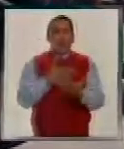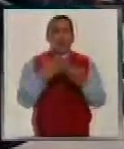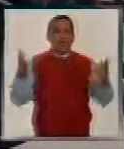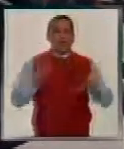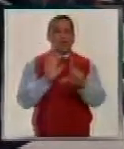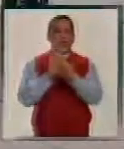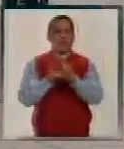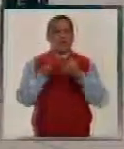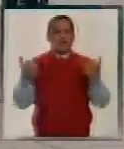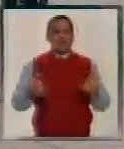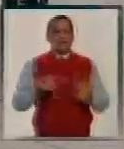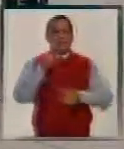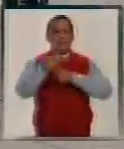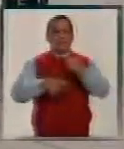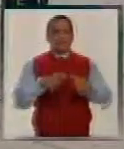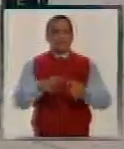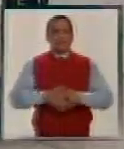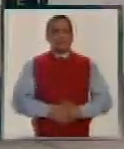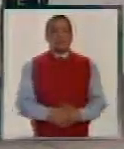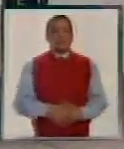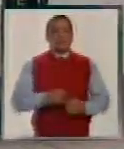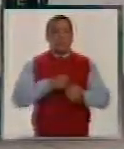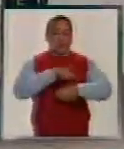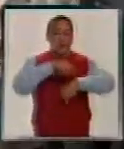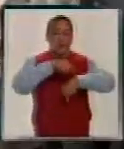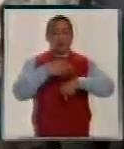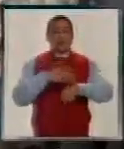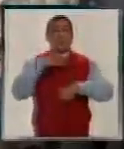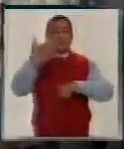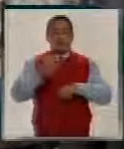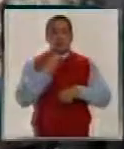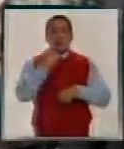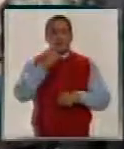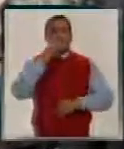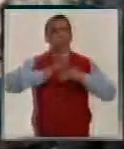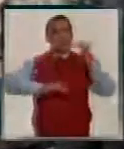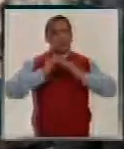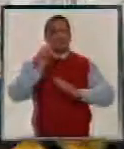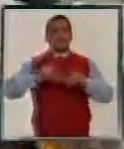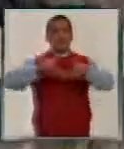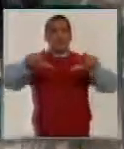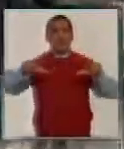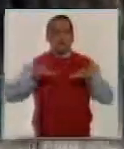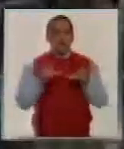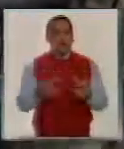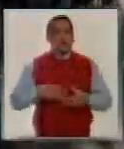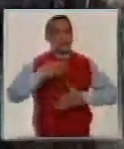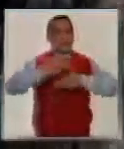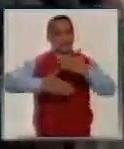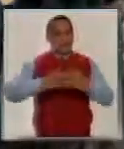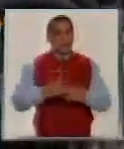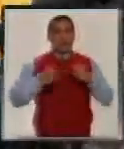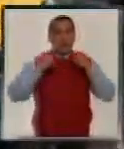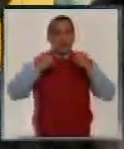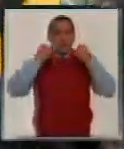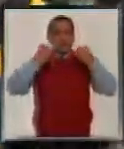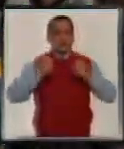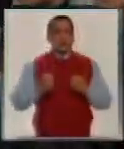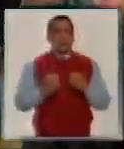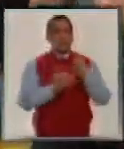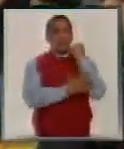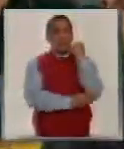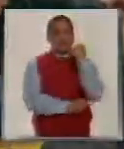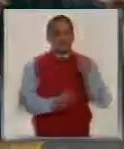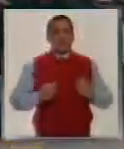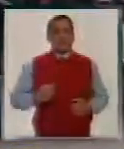la sociedad. Mora Ceballos destacó además la contribución que realizan en el desarrollo nacional y la lucha contra la pobreza.